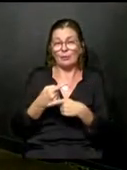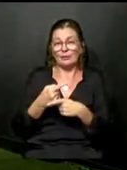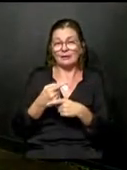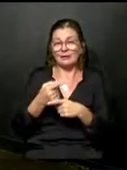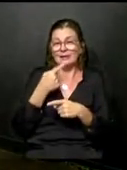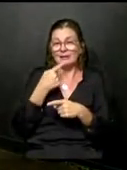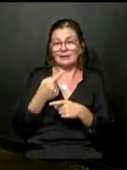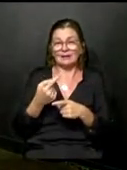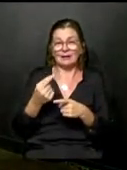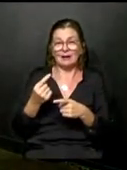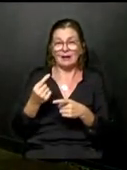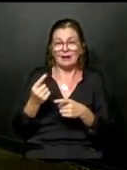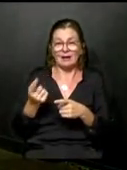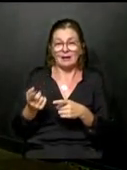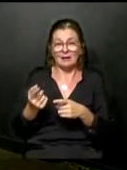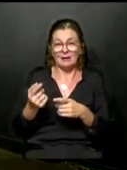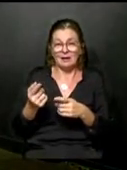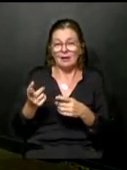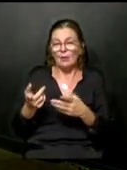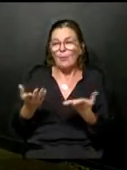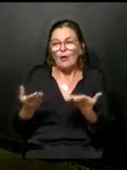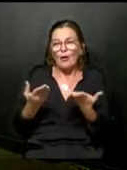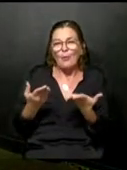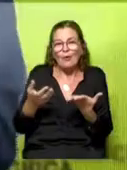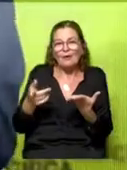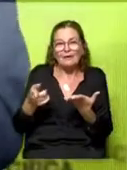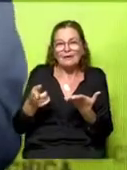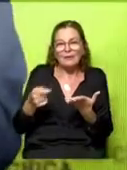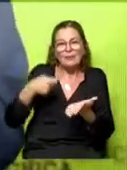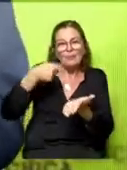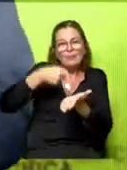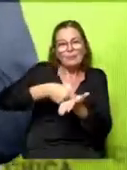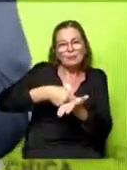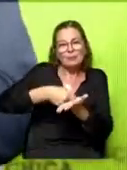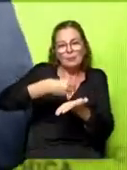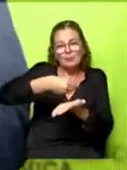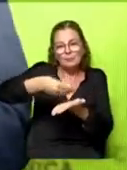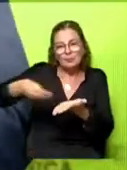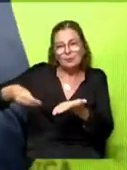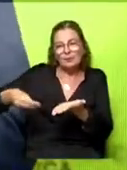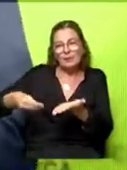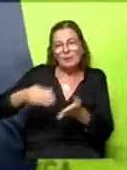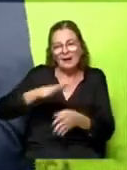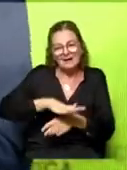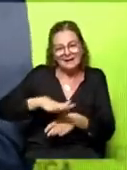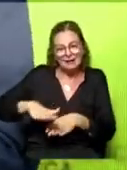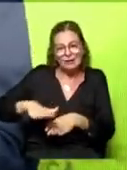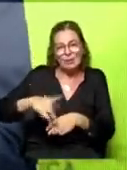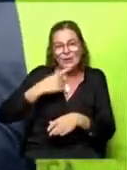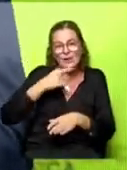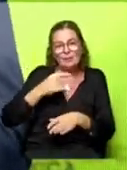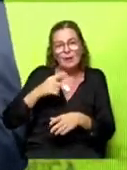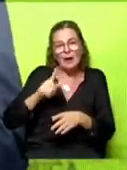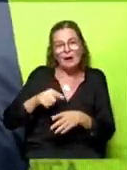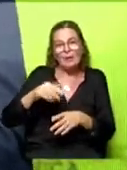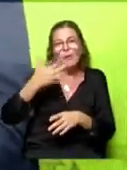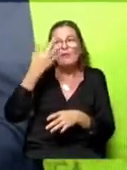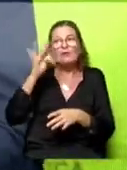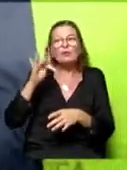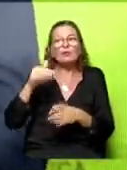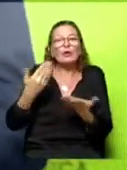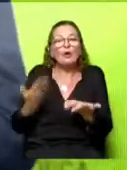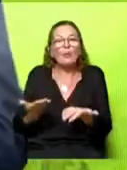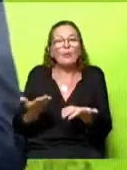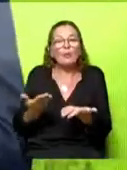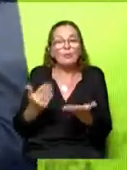es, bueno, en qué medida esos recursos redistribuidos hacia, por ejemplo, primera infancia, pueden generar un beneficio futuro